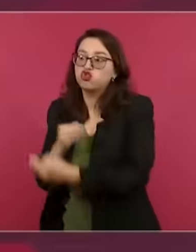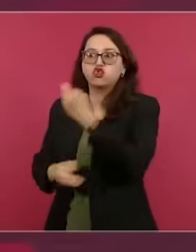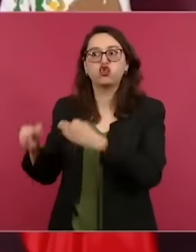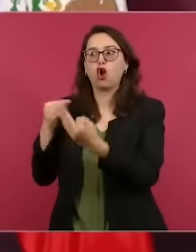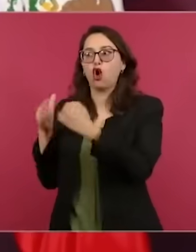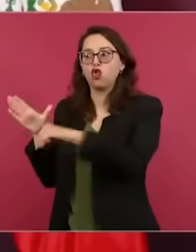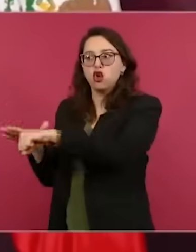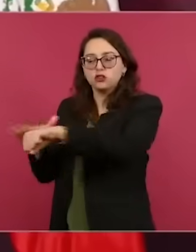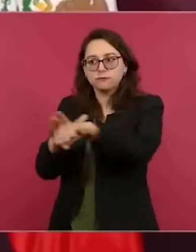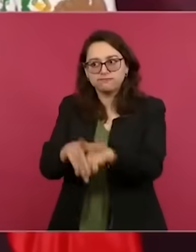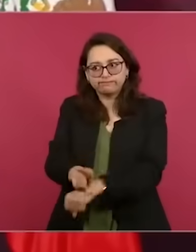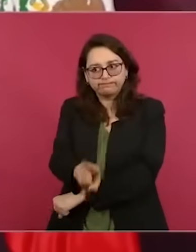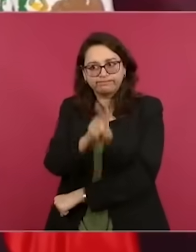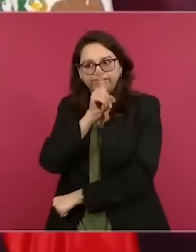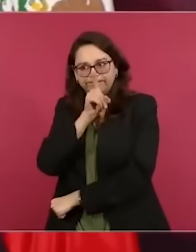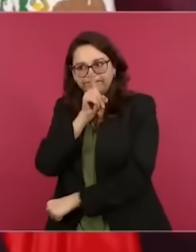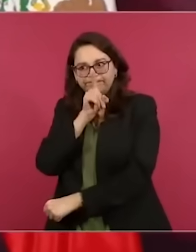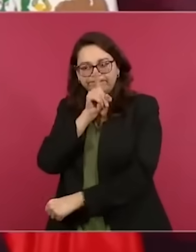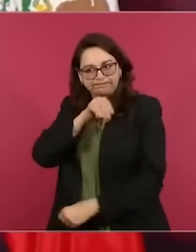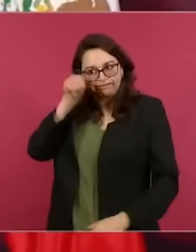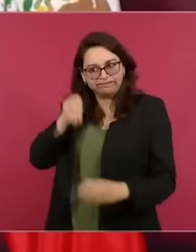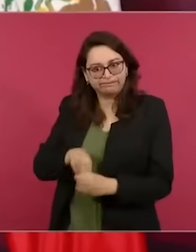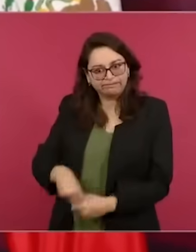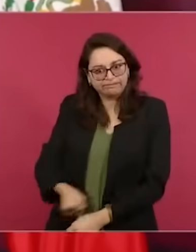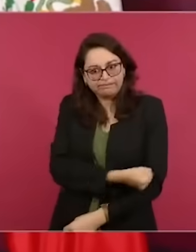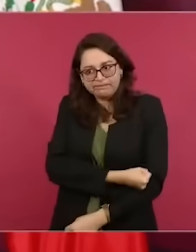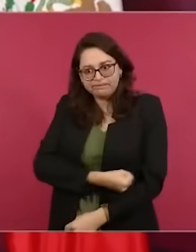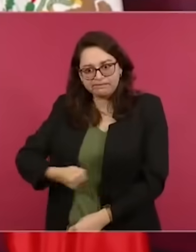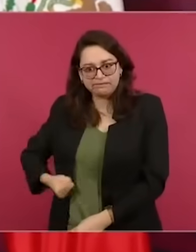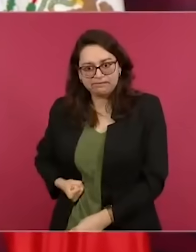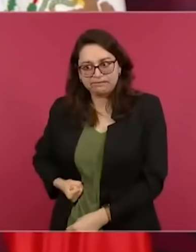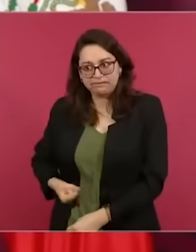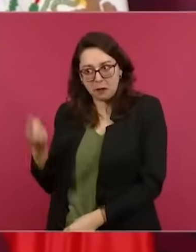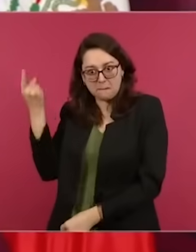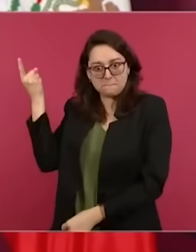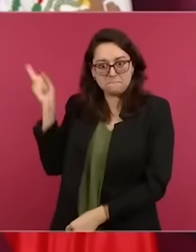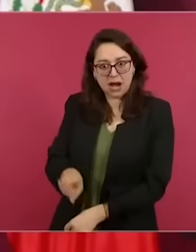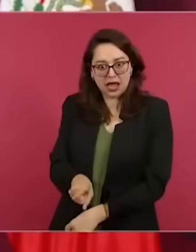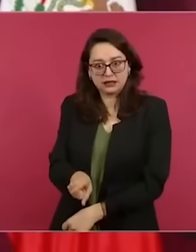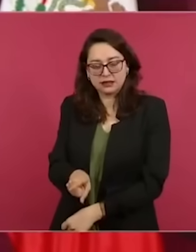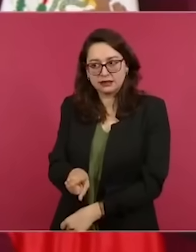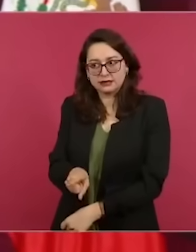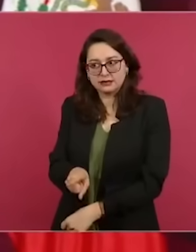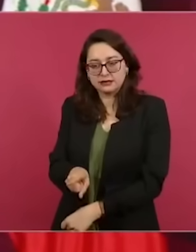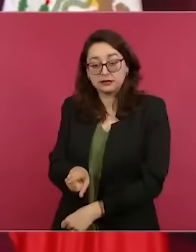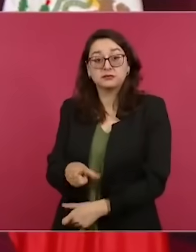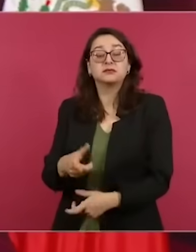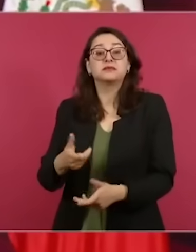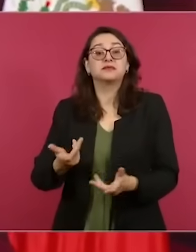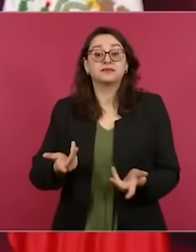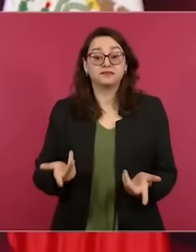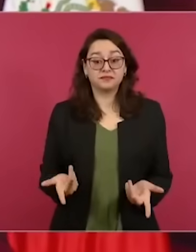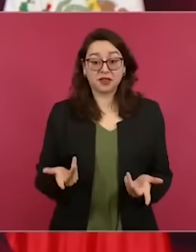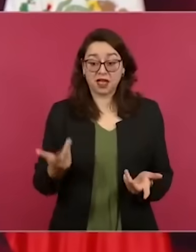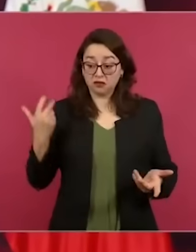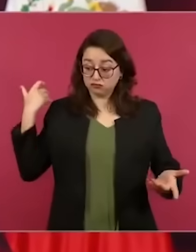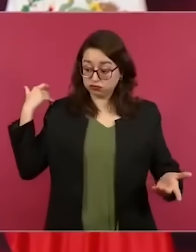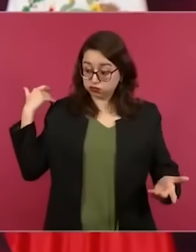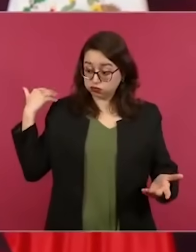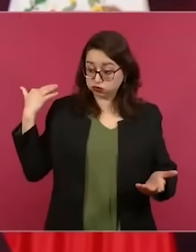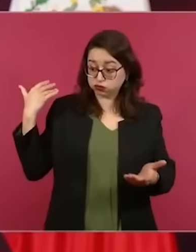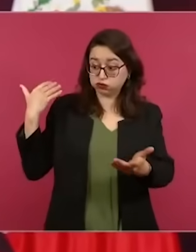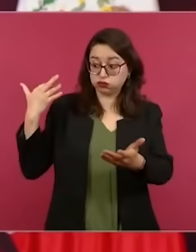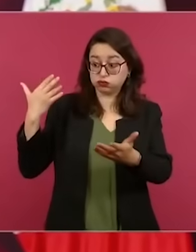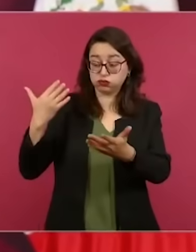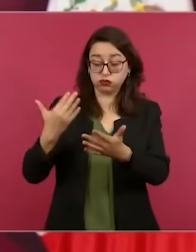Entonces, todo eso lo estamos enfrentando y hemos avanzado bastante.